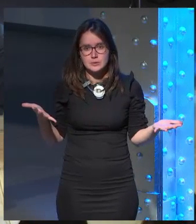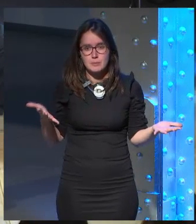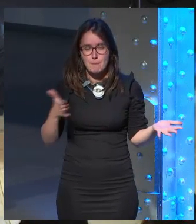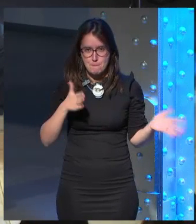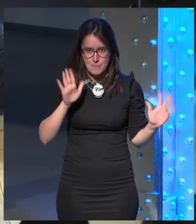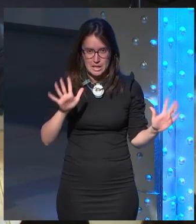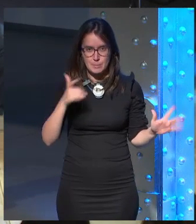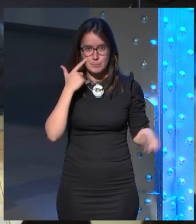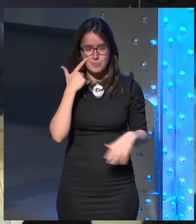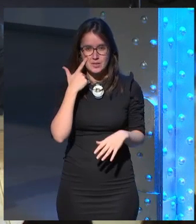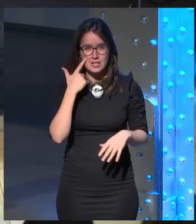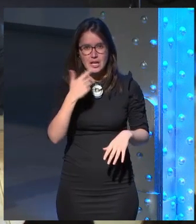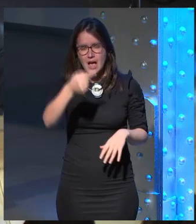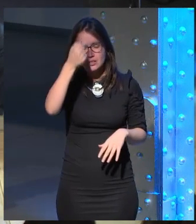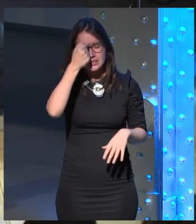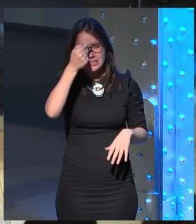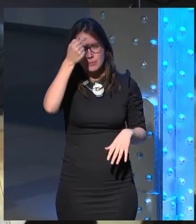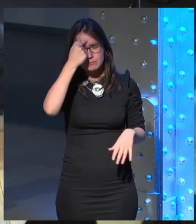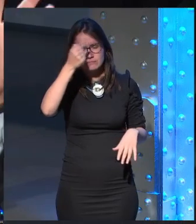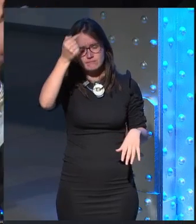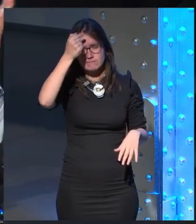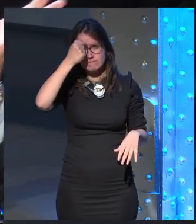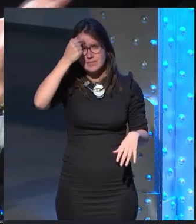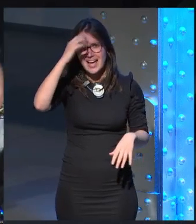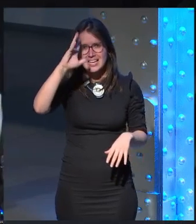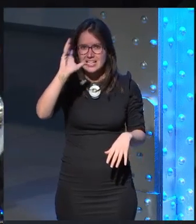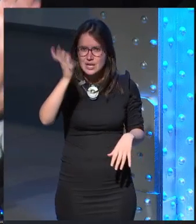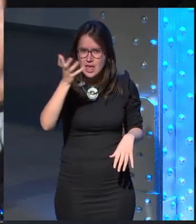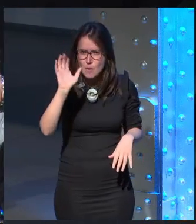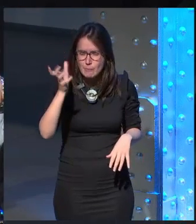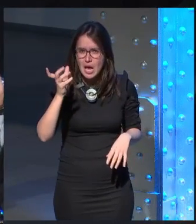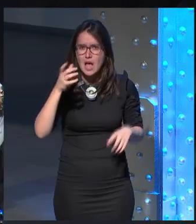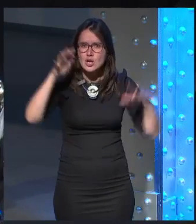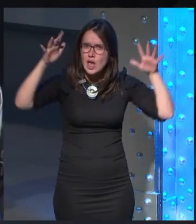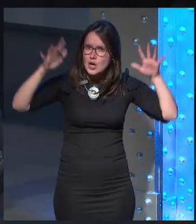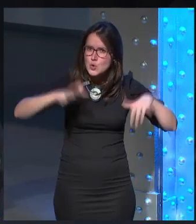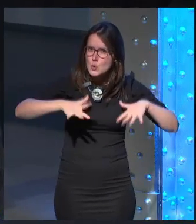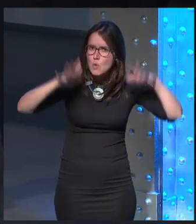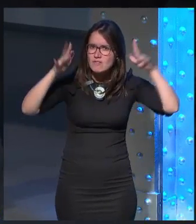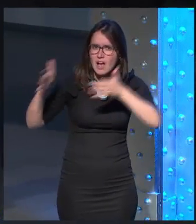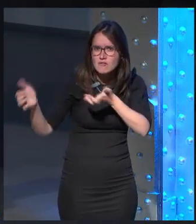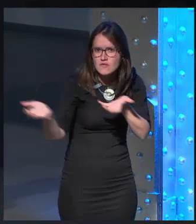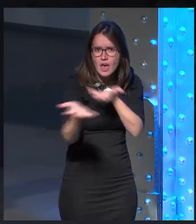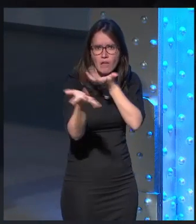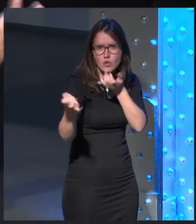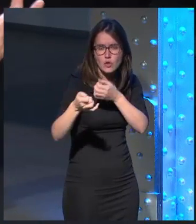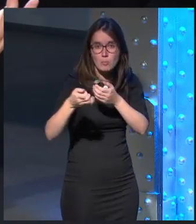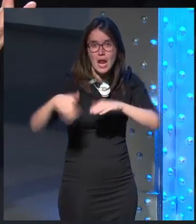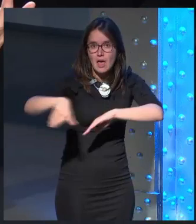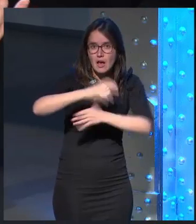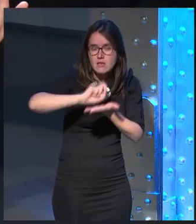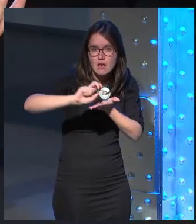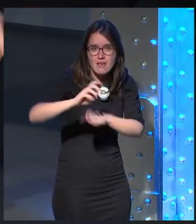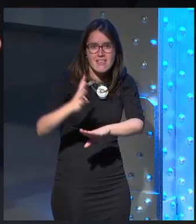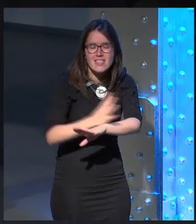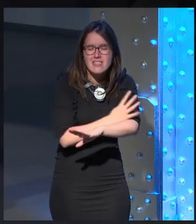Pues mira, echas de menos el clima, la lluvia, el viento, salir a la calle, la